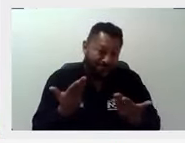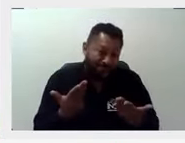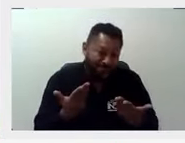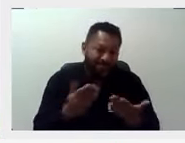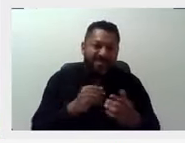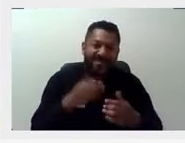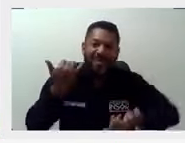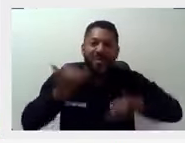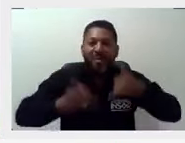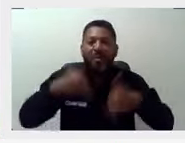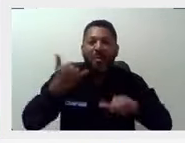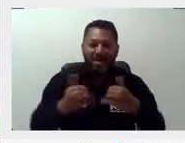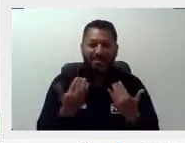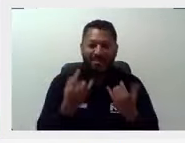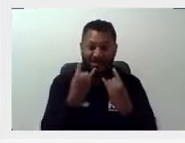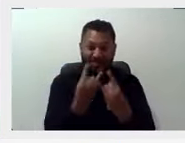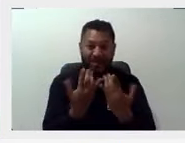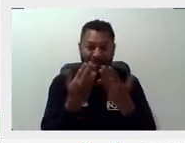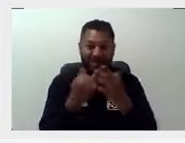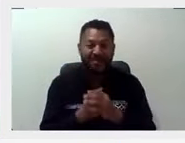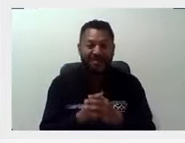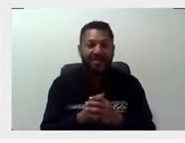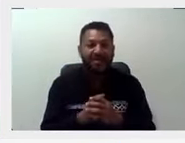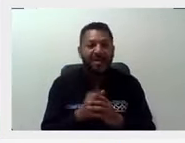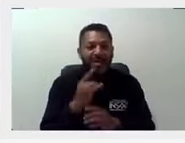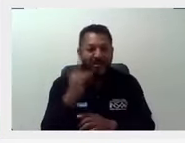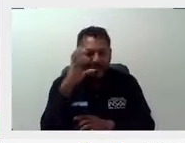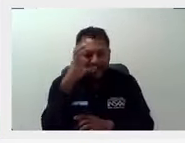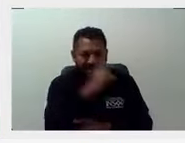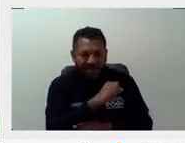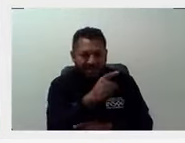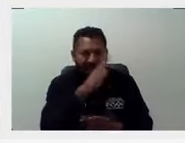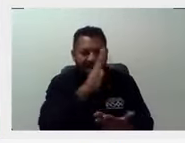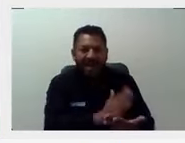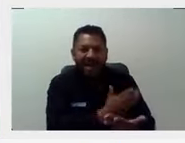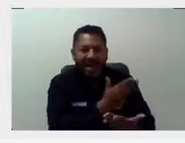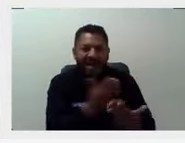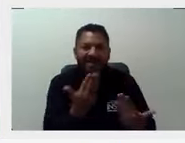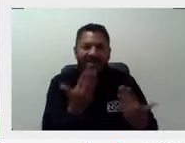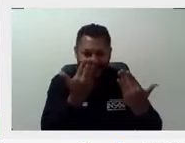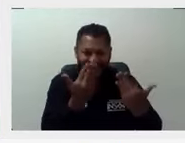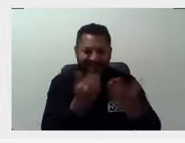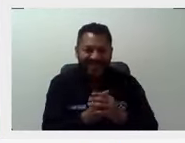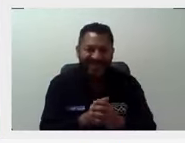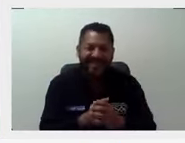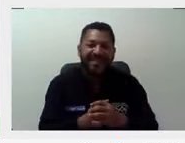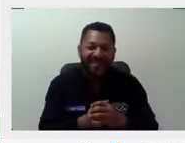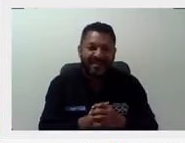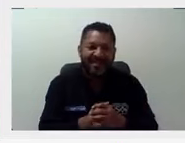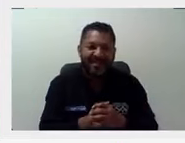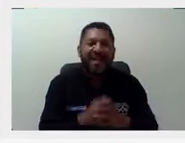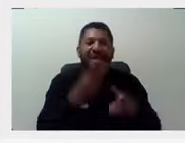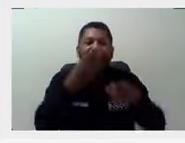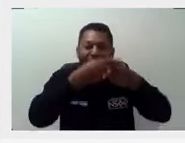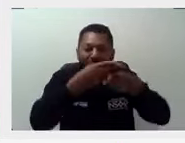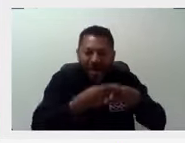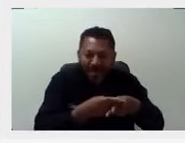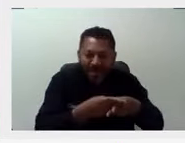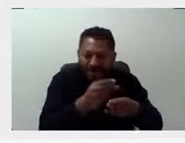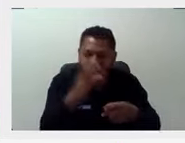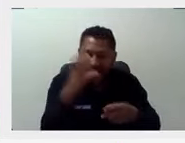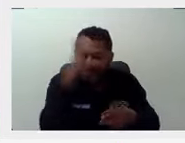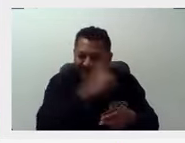interesante, jugar a adivinar las canciones y los nombres de